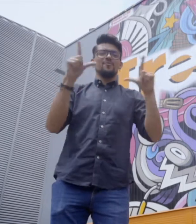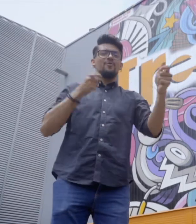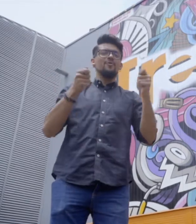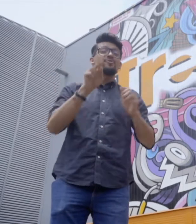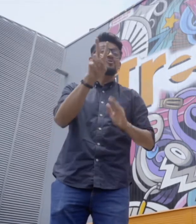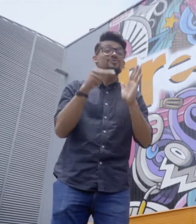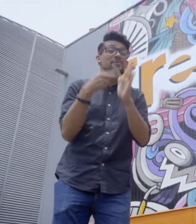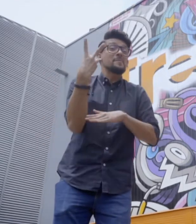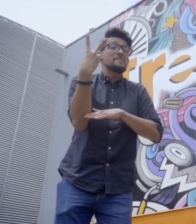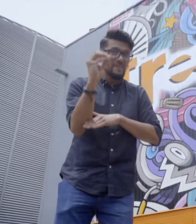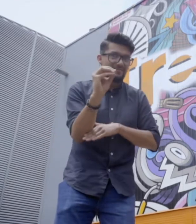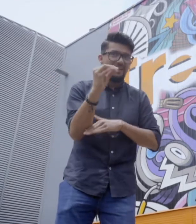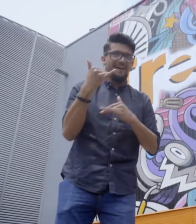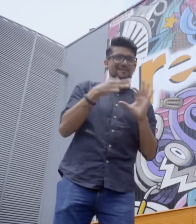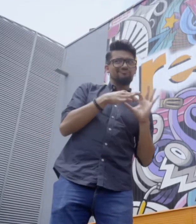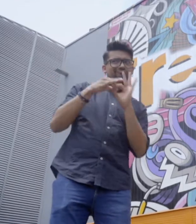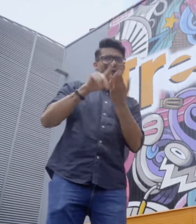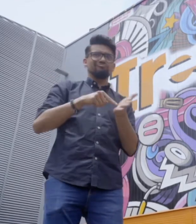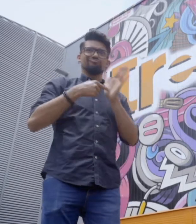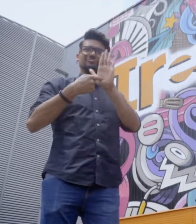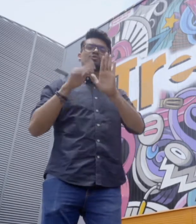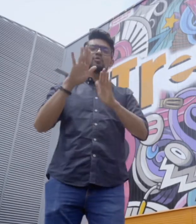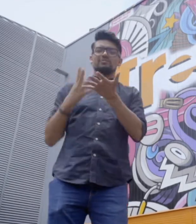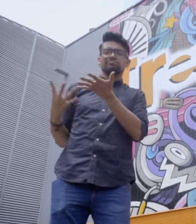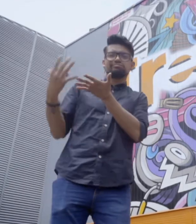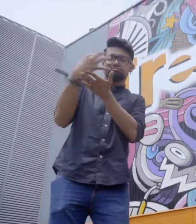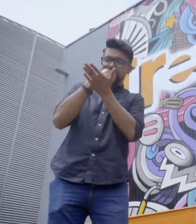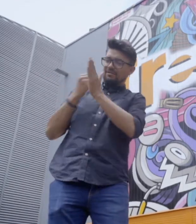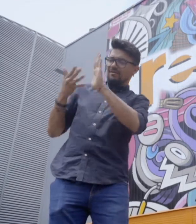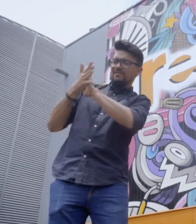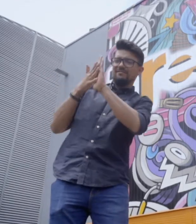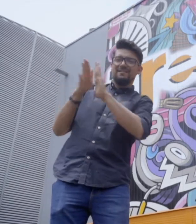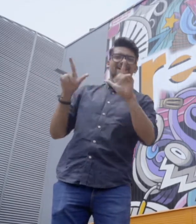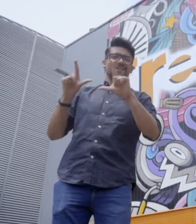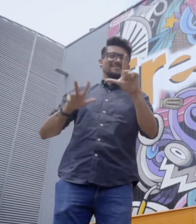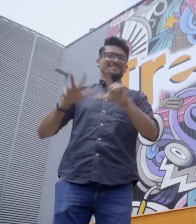la rendición de cuentas 2020.